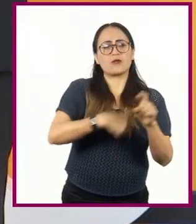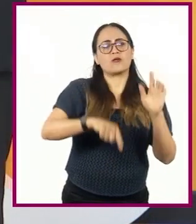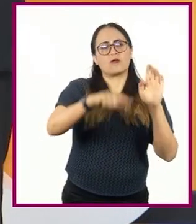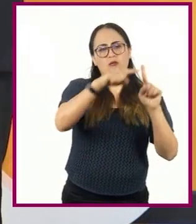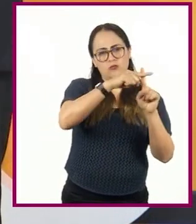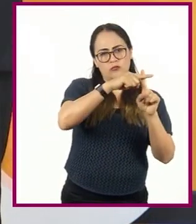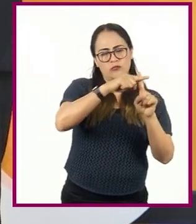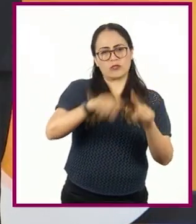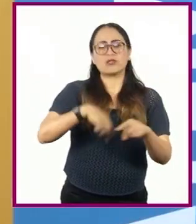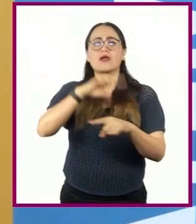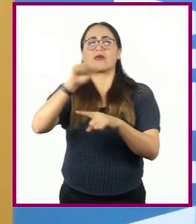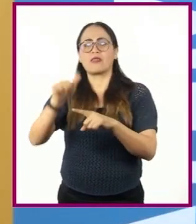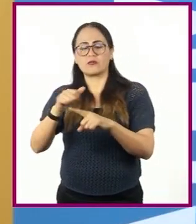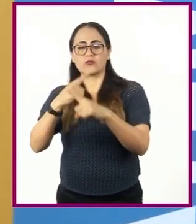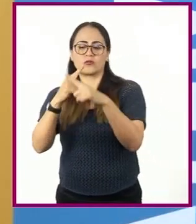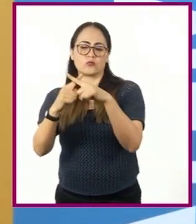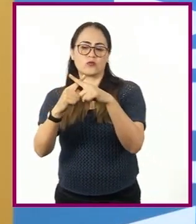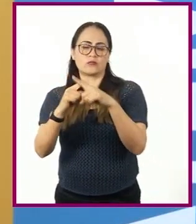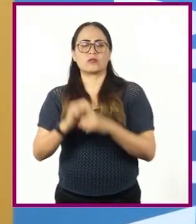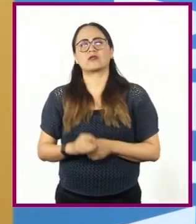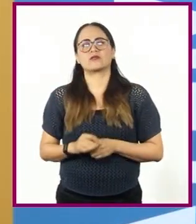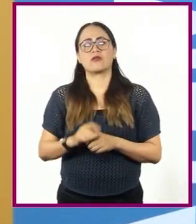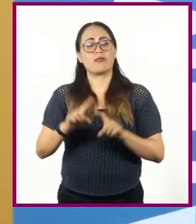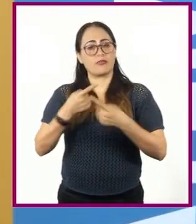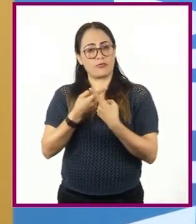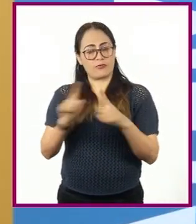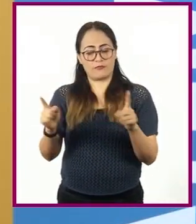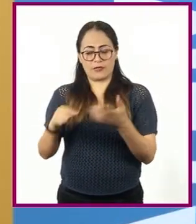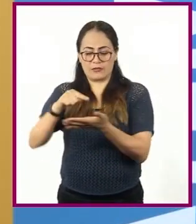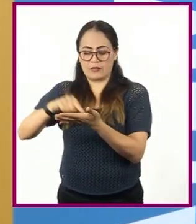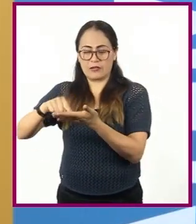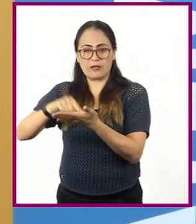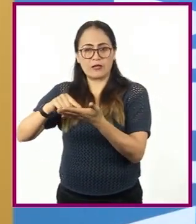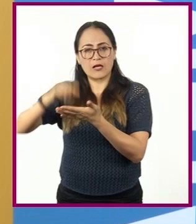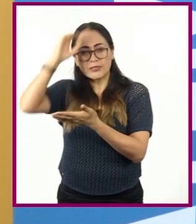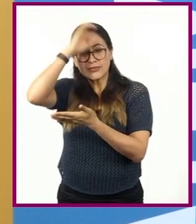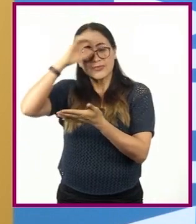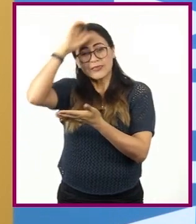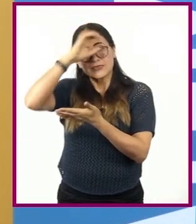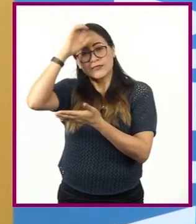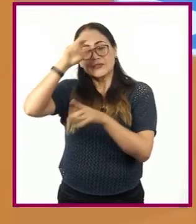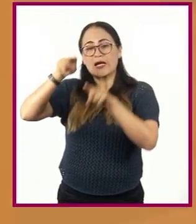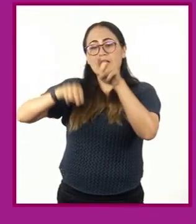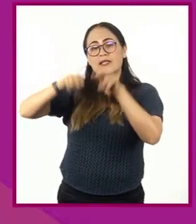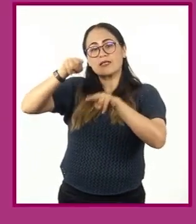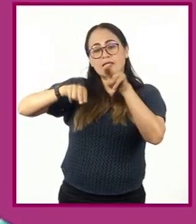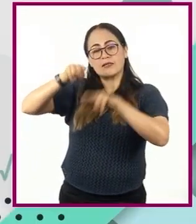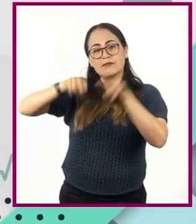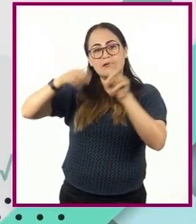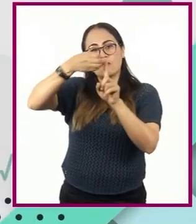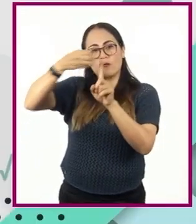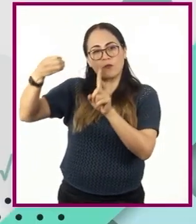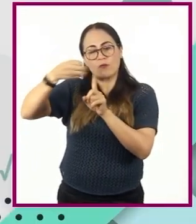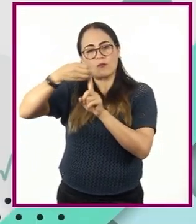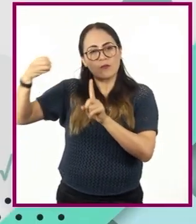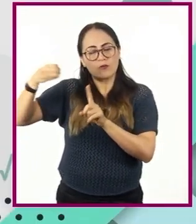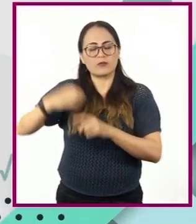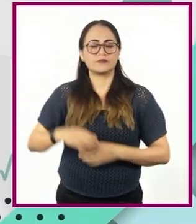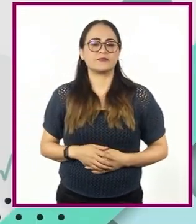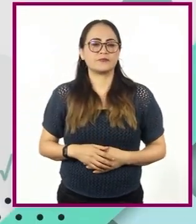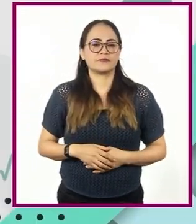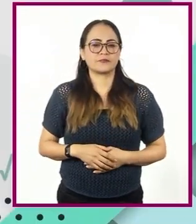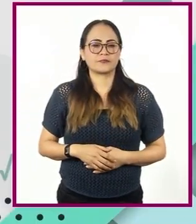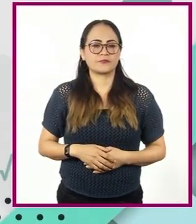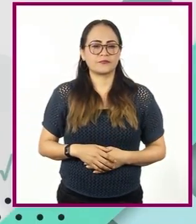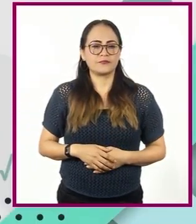y luego la multiplicación. Y la calculadora científica aplica la jerarquía de operaciones. Cuando se